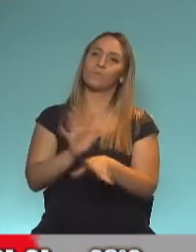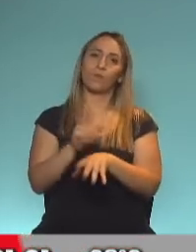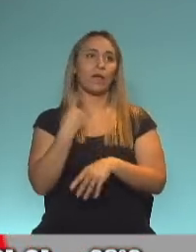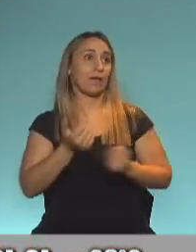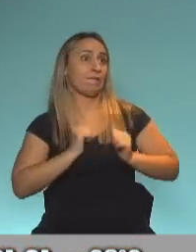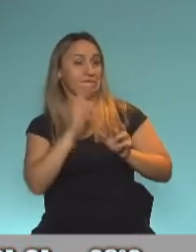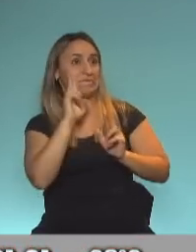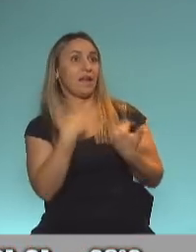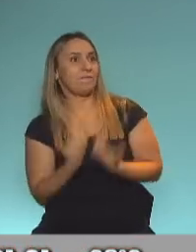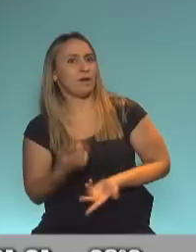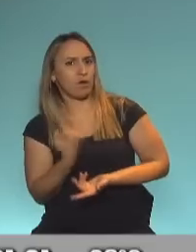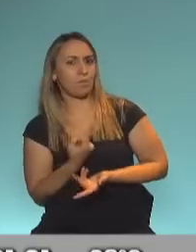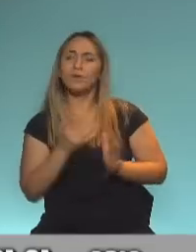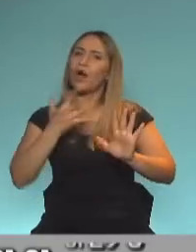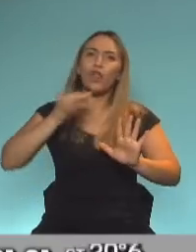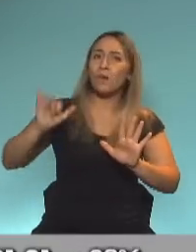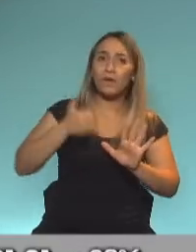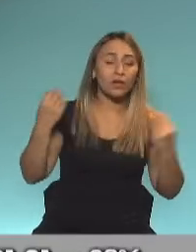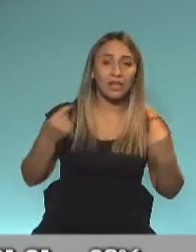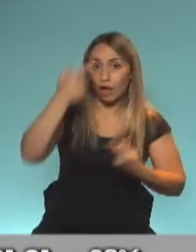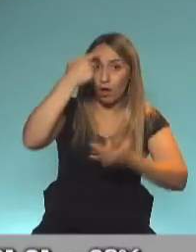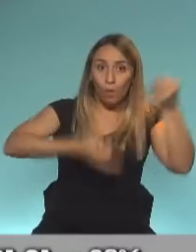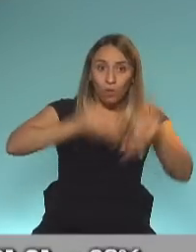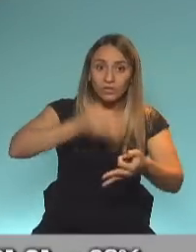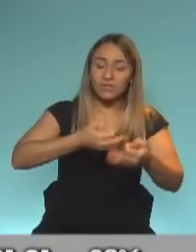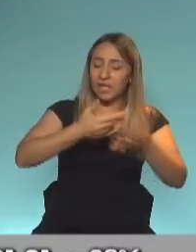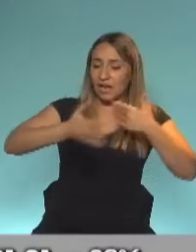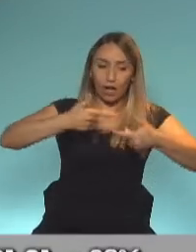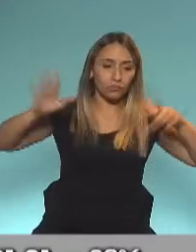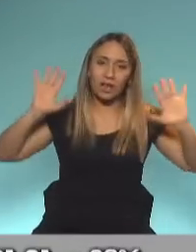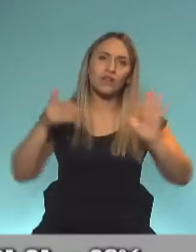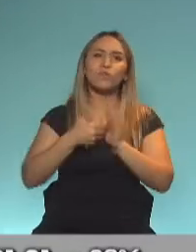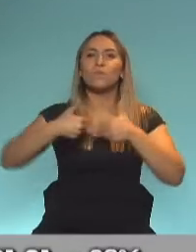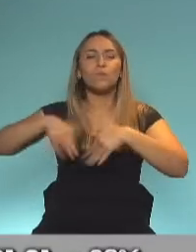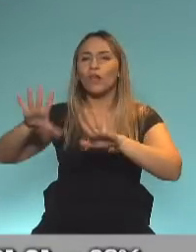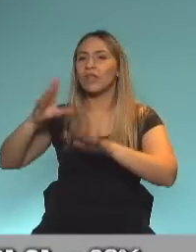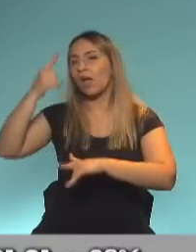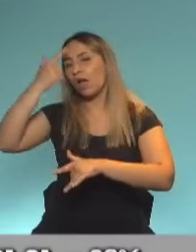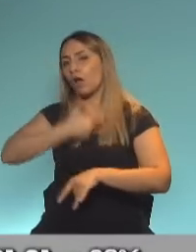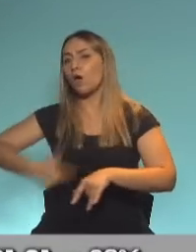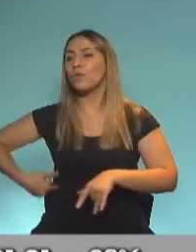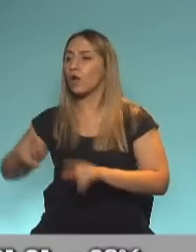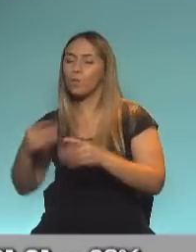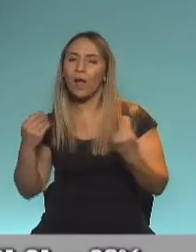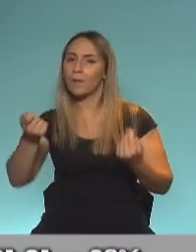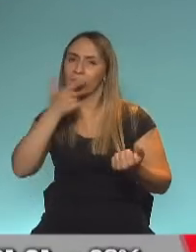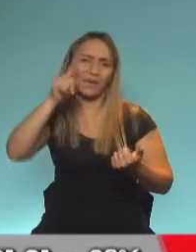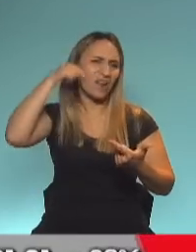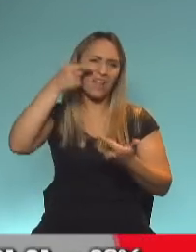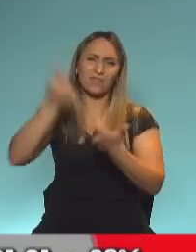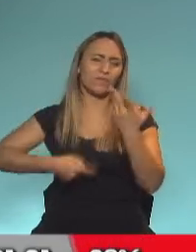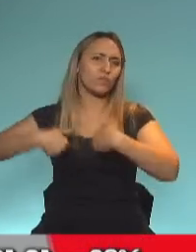quizás el ideal sea que la justicia falle independientemente del gobierno, de que el presidente de turno se llama Macri, Fernández o quien sea.